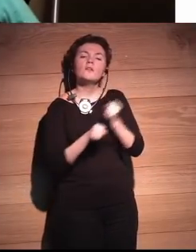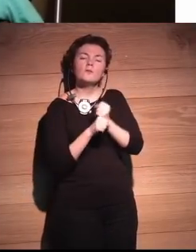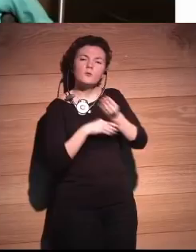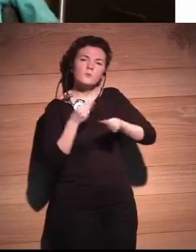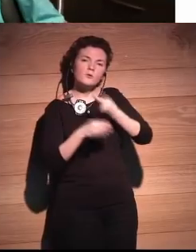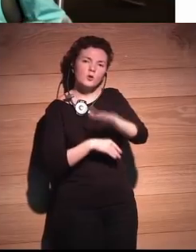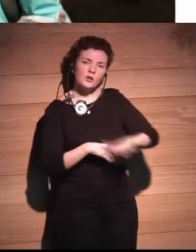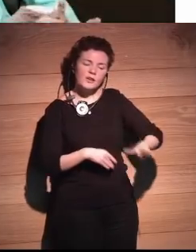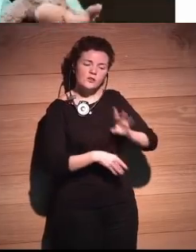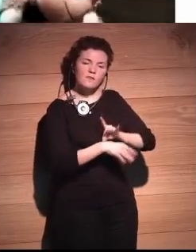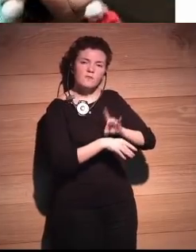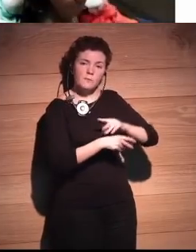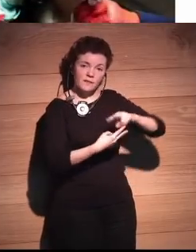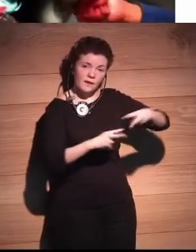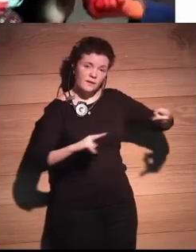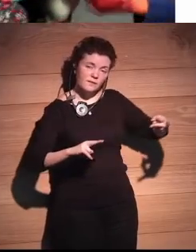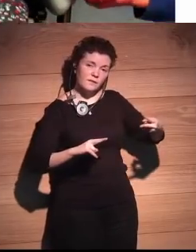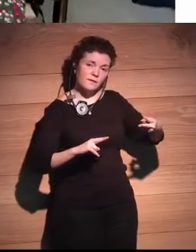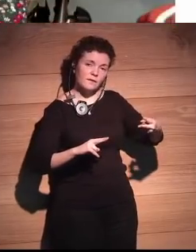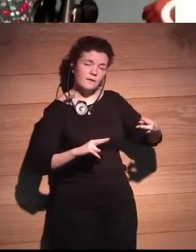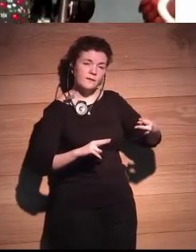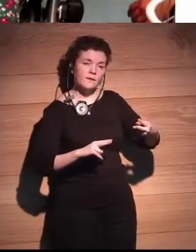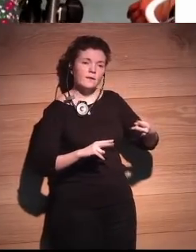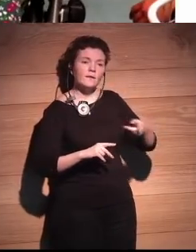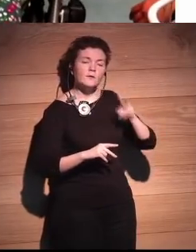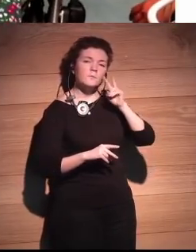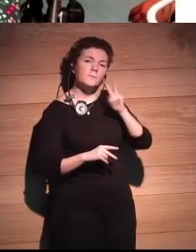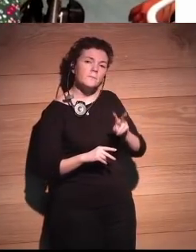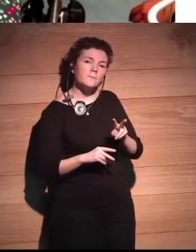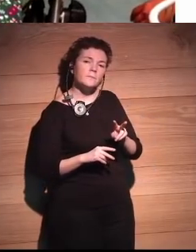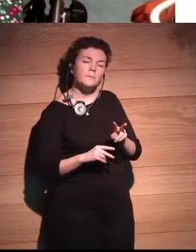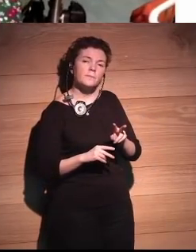hecho con niños con enfermedades genéticas y en este caso está